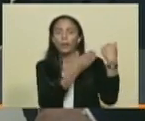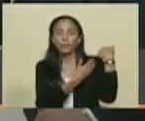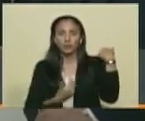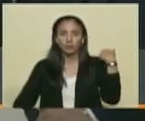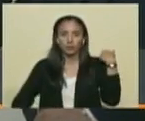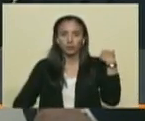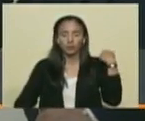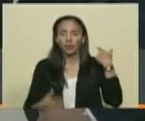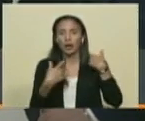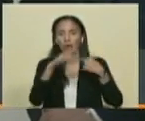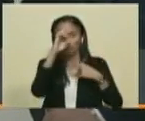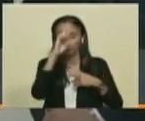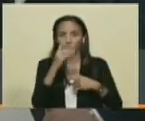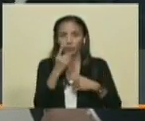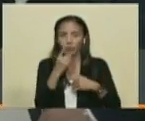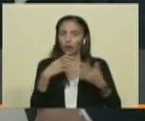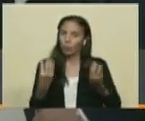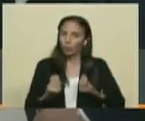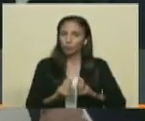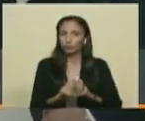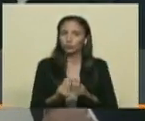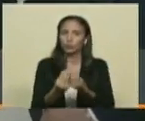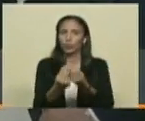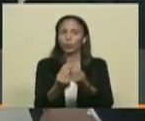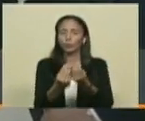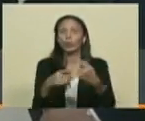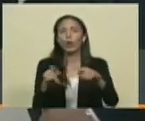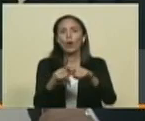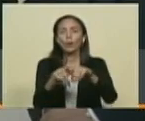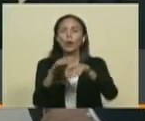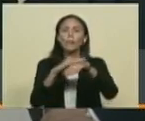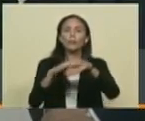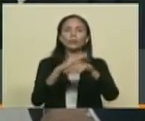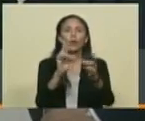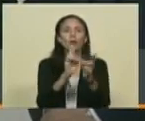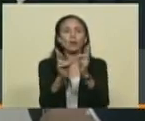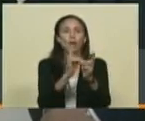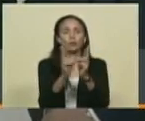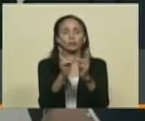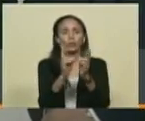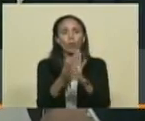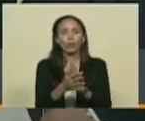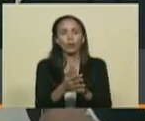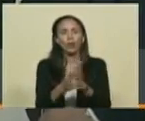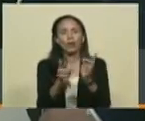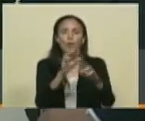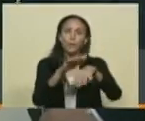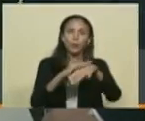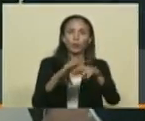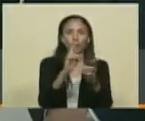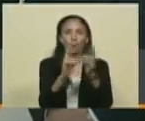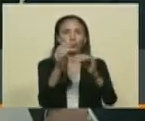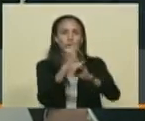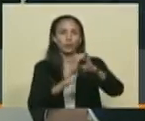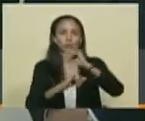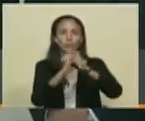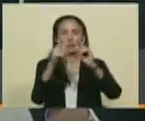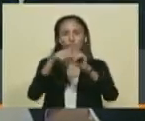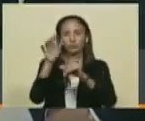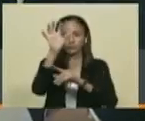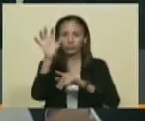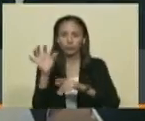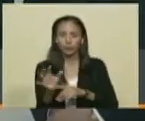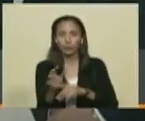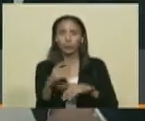cabeza, acompañado, asistido del ministro de Relaciones Exteriores, Miguel Vargas Maldonado. También con